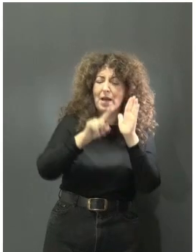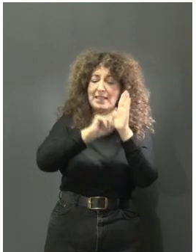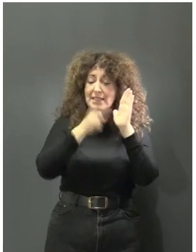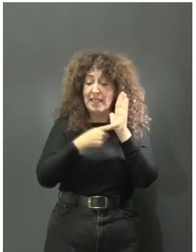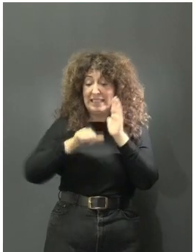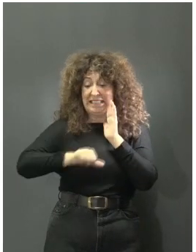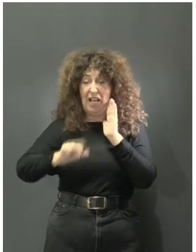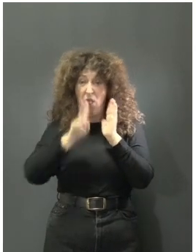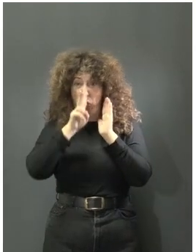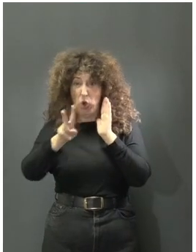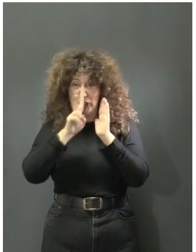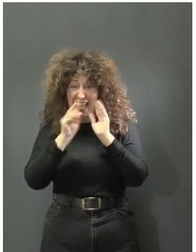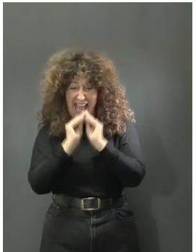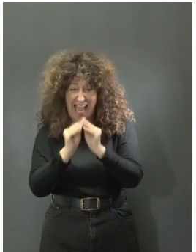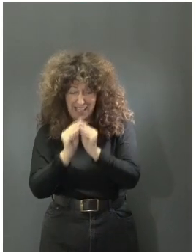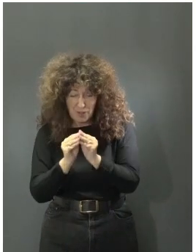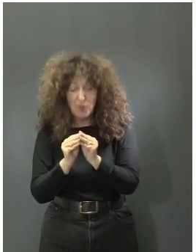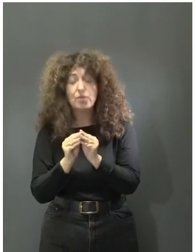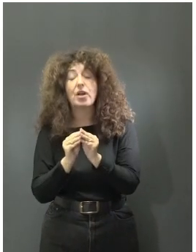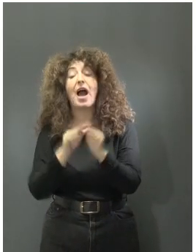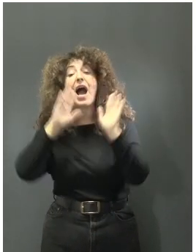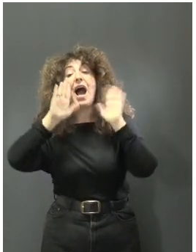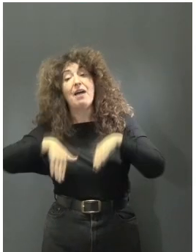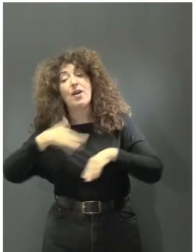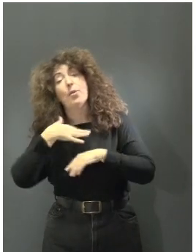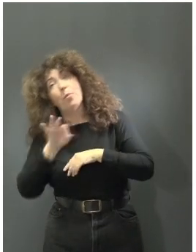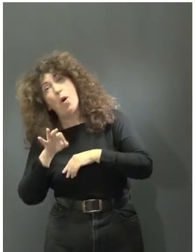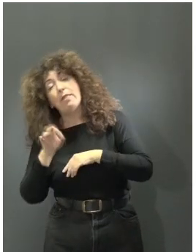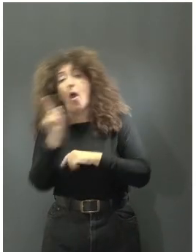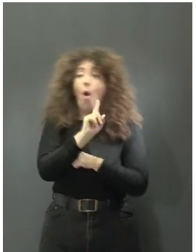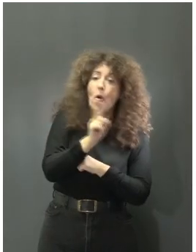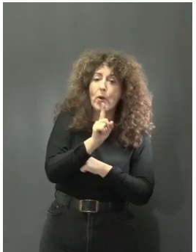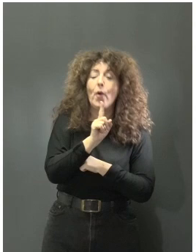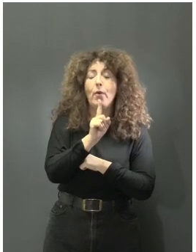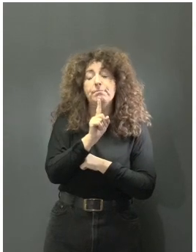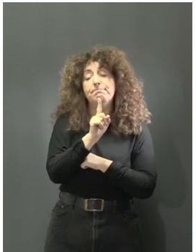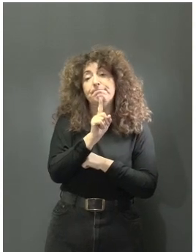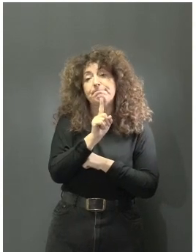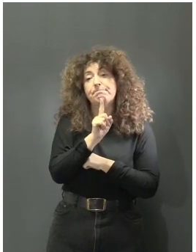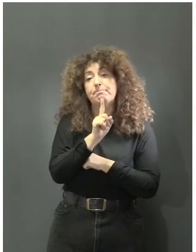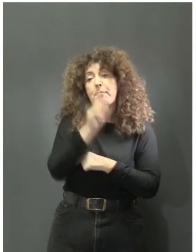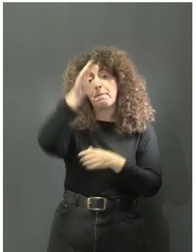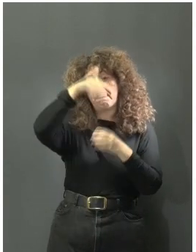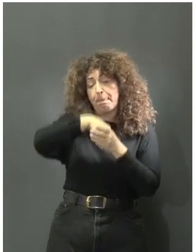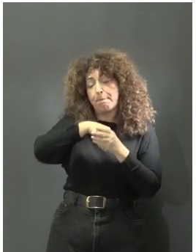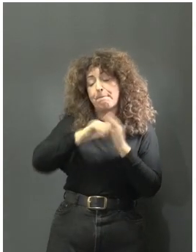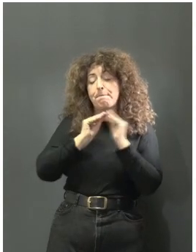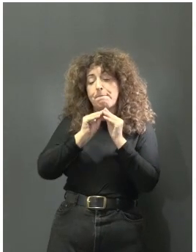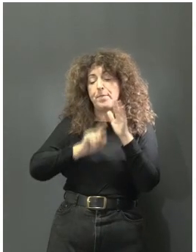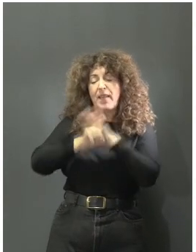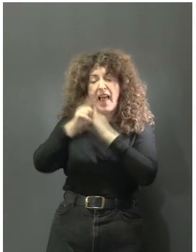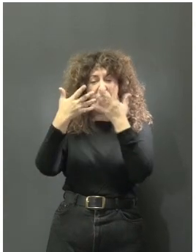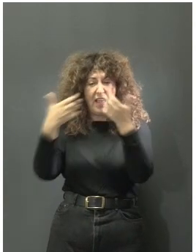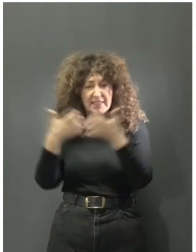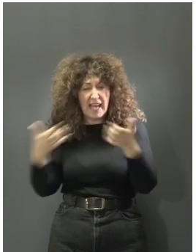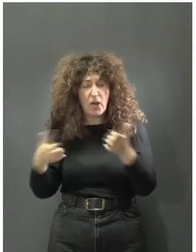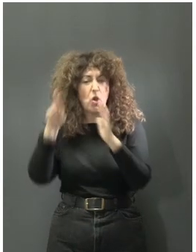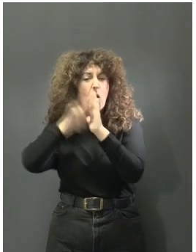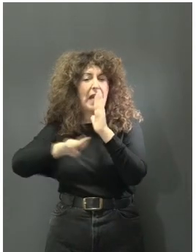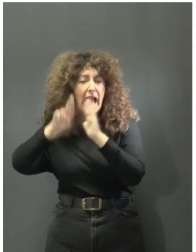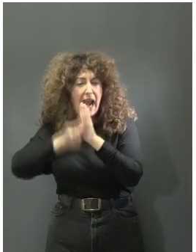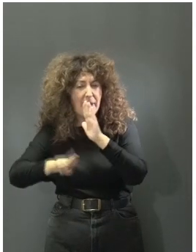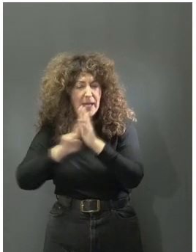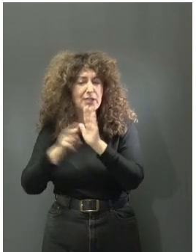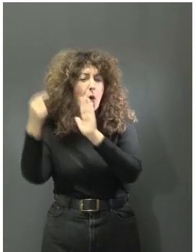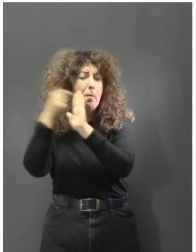años que nos quedan, podrán o no estar suficientemente contempladas en los desarrollos, en los reglamentos y en el resto de las